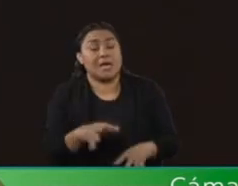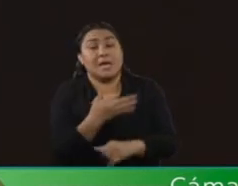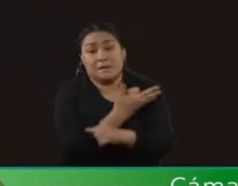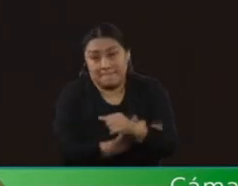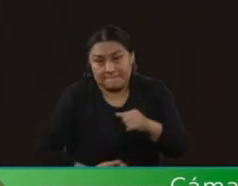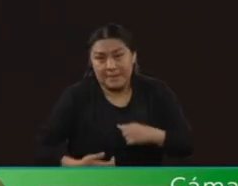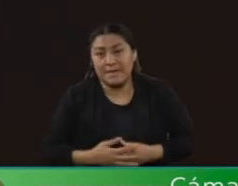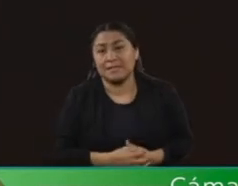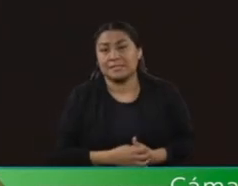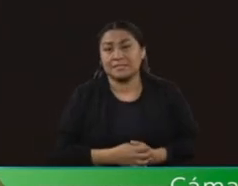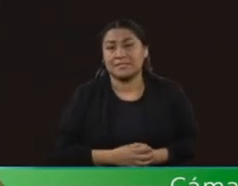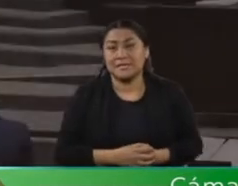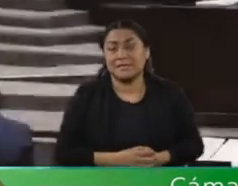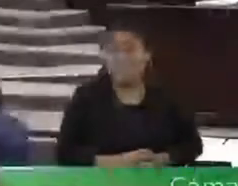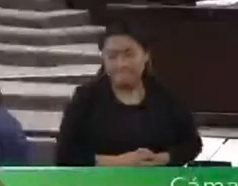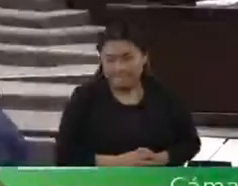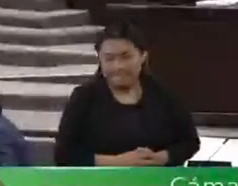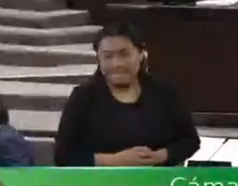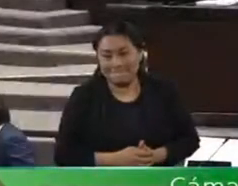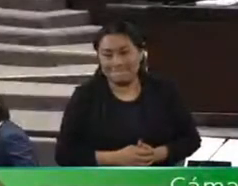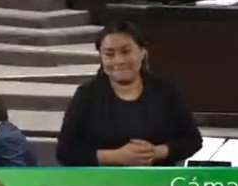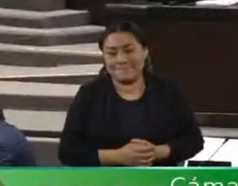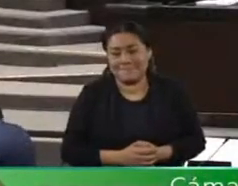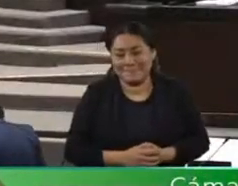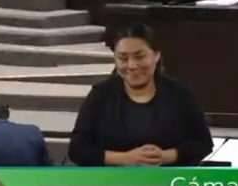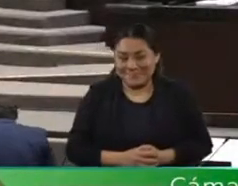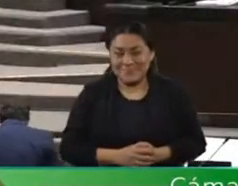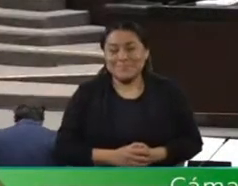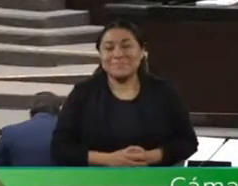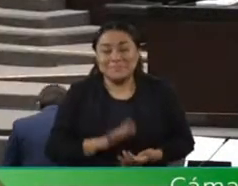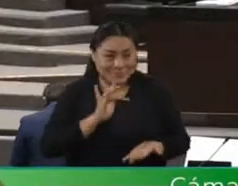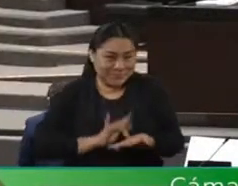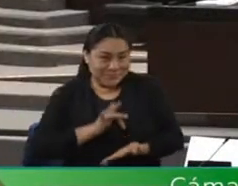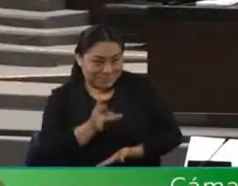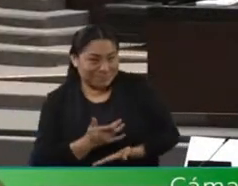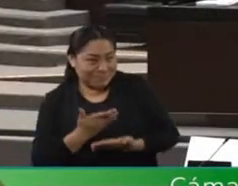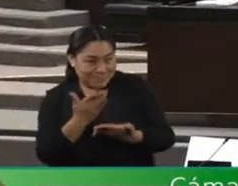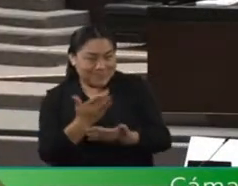Es cuanto, presidenta. Muchas gracias. Gracias a usted, compañera diputada.